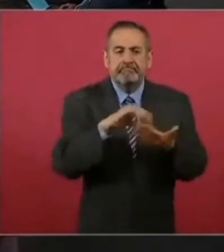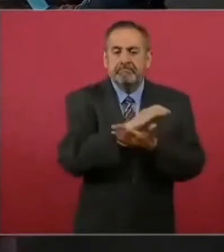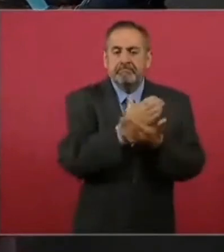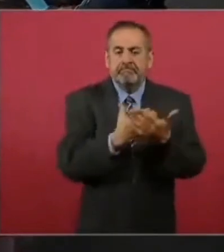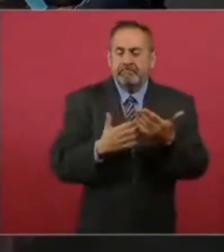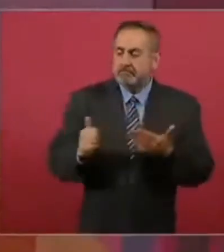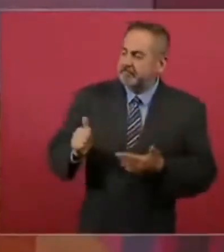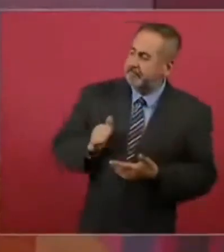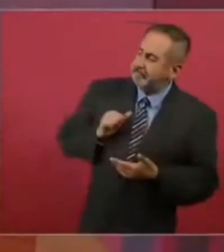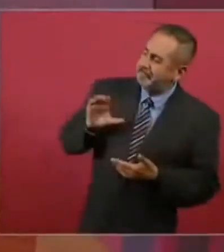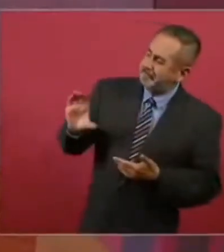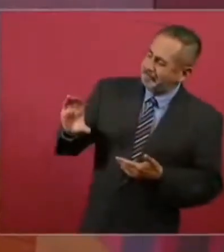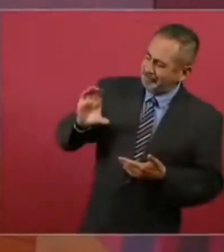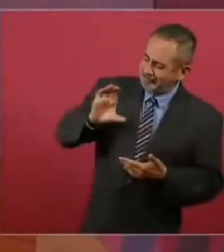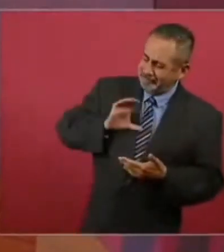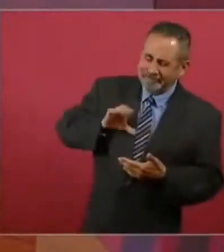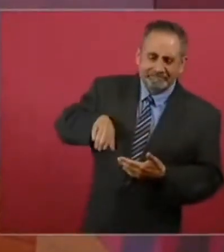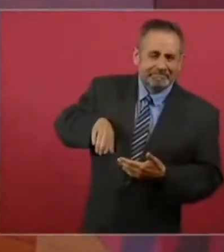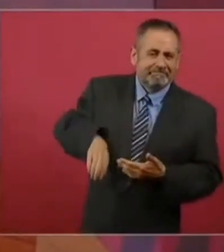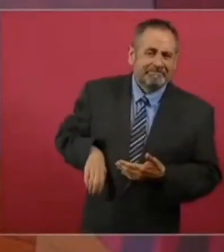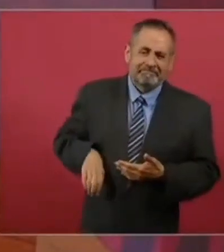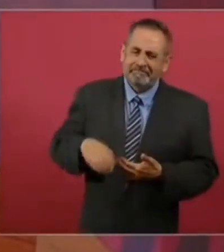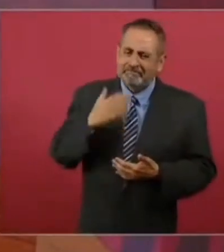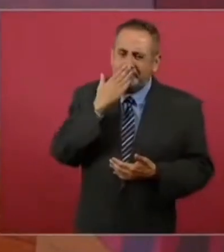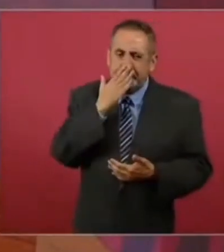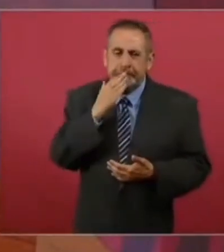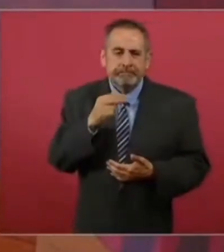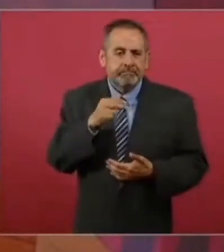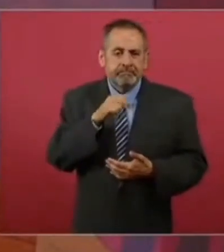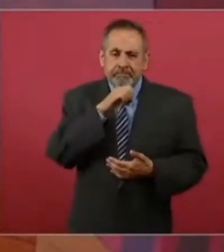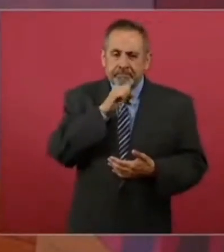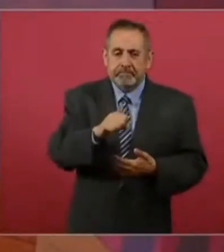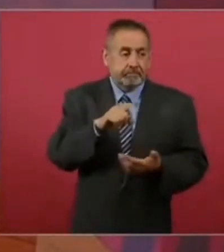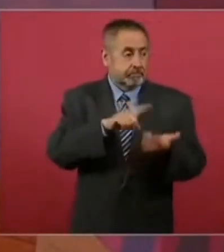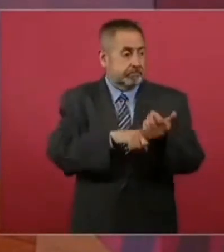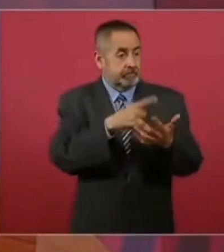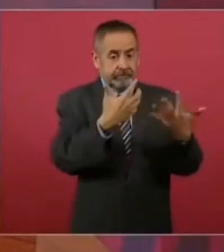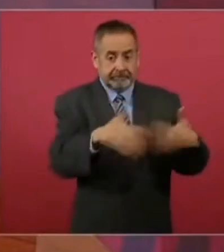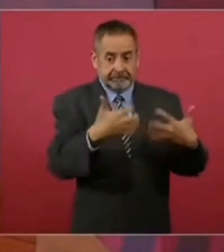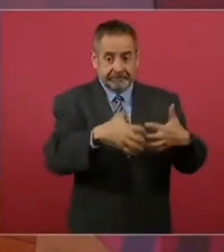Entonces eran muy buenos negocios para las petroleras